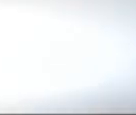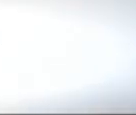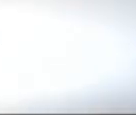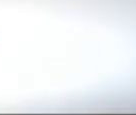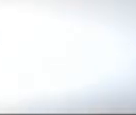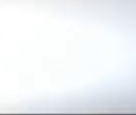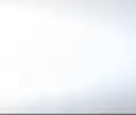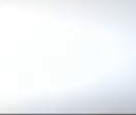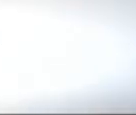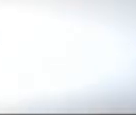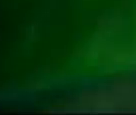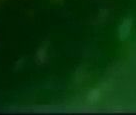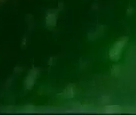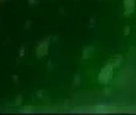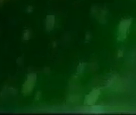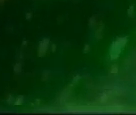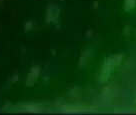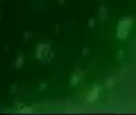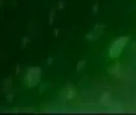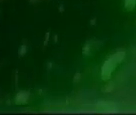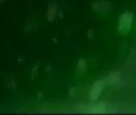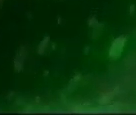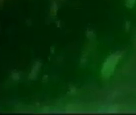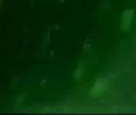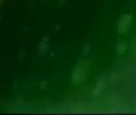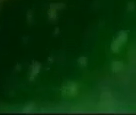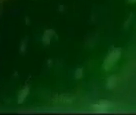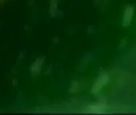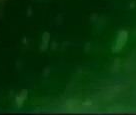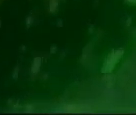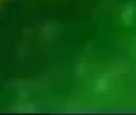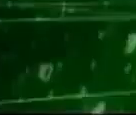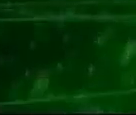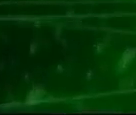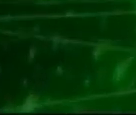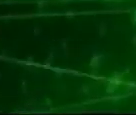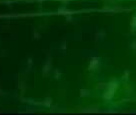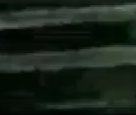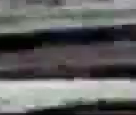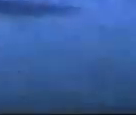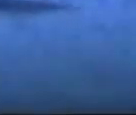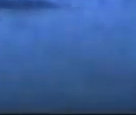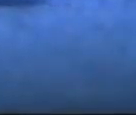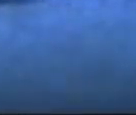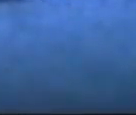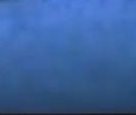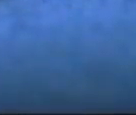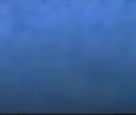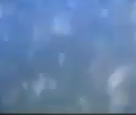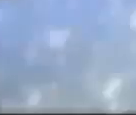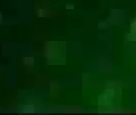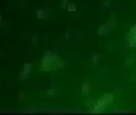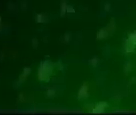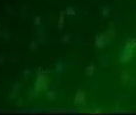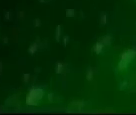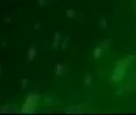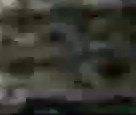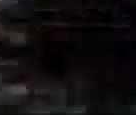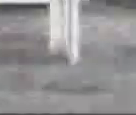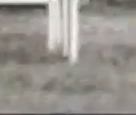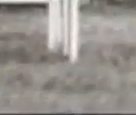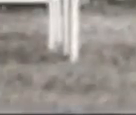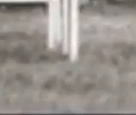Canal UCR se complace en estrenar la serie Al Extremo, una producción de Animal Planet que pondrá a prueba sus sentidos al